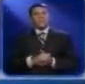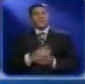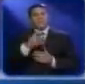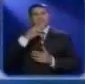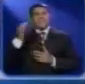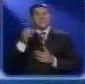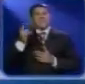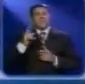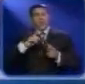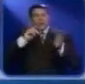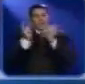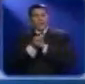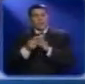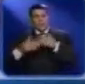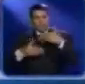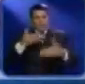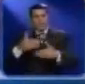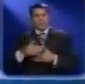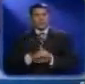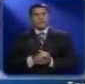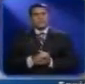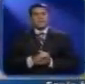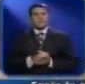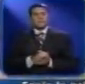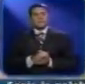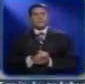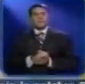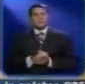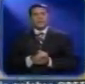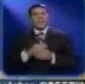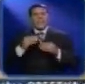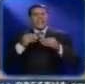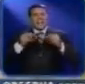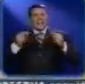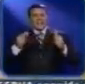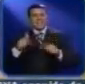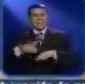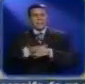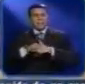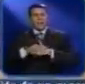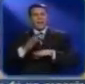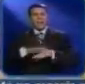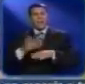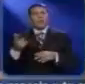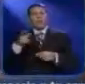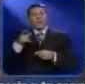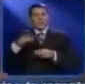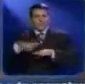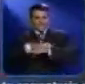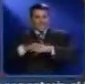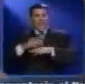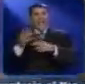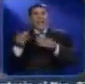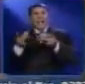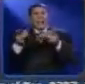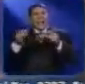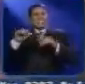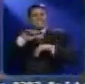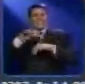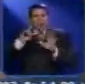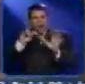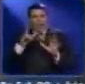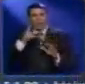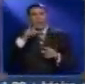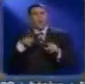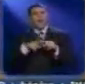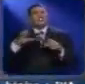les va a alterar lo que es el proceso de la grasa o del sebo en la piel, porque esta envoltura no es grasosa, a diferencia de la de